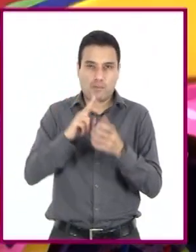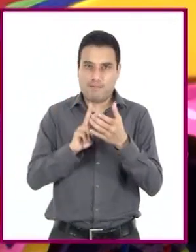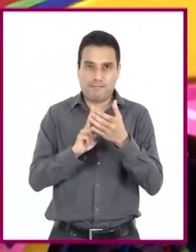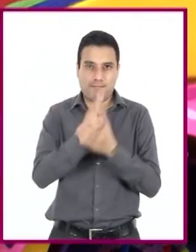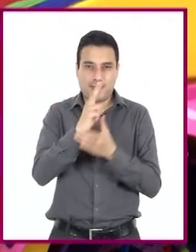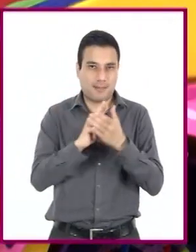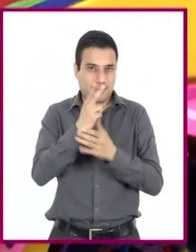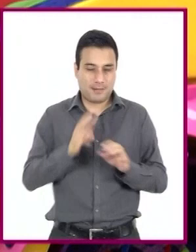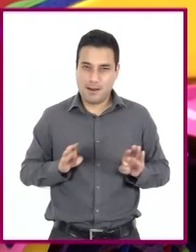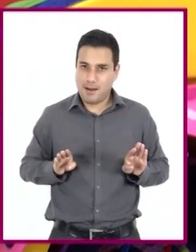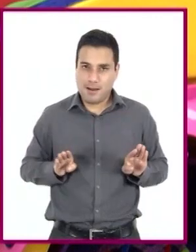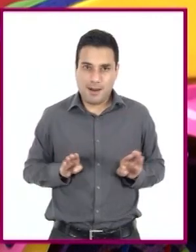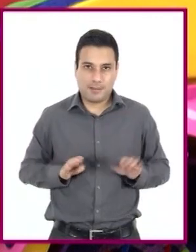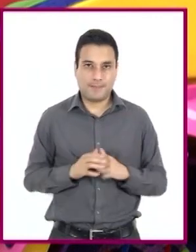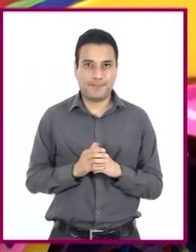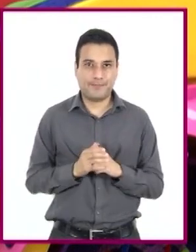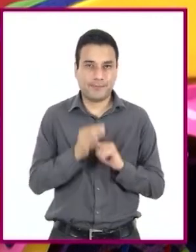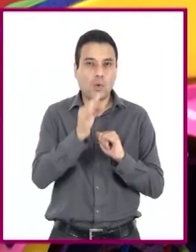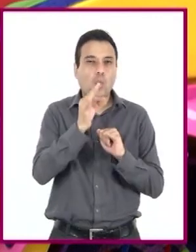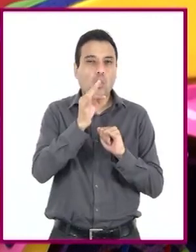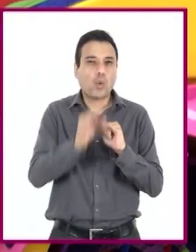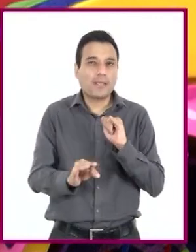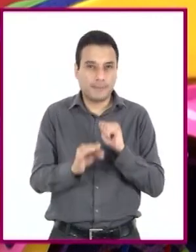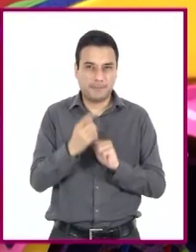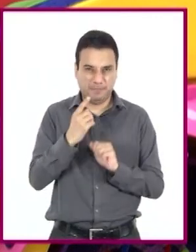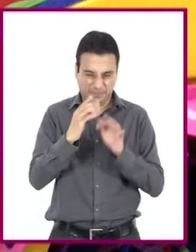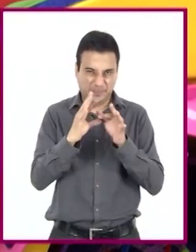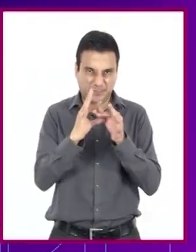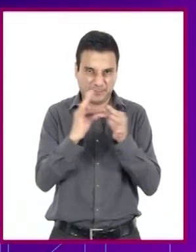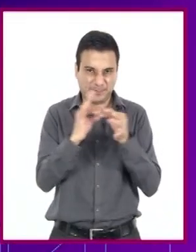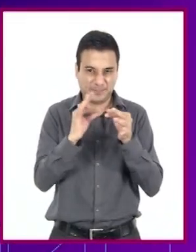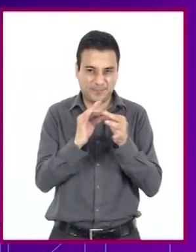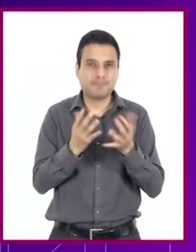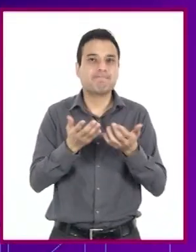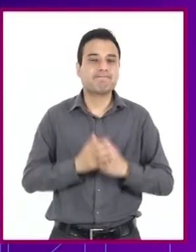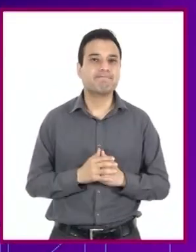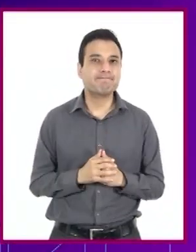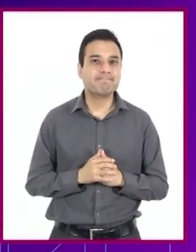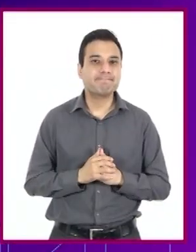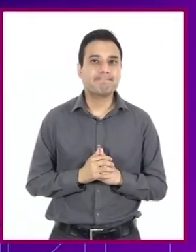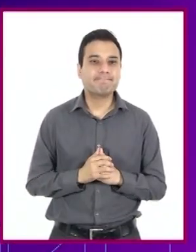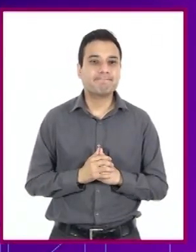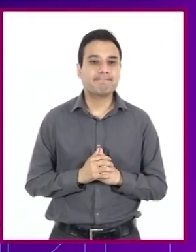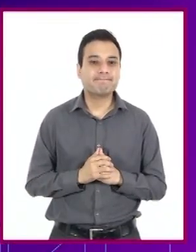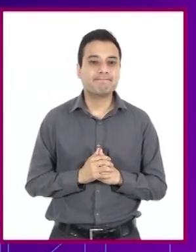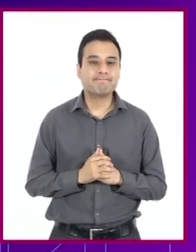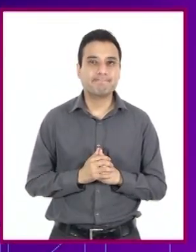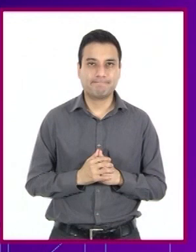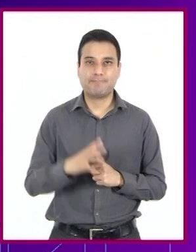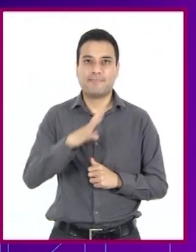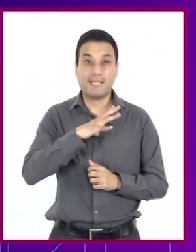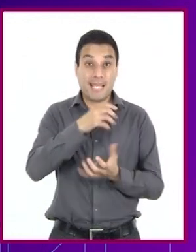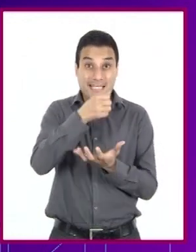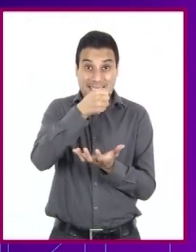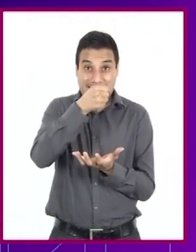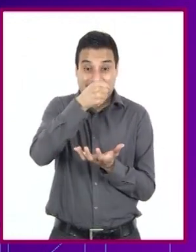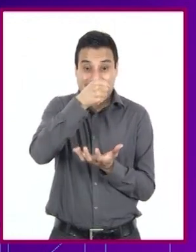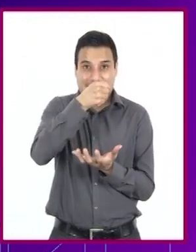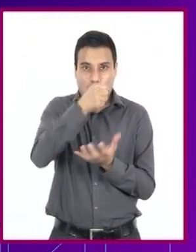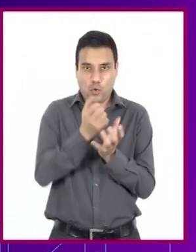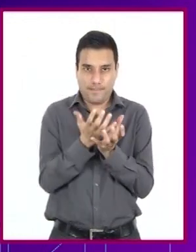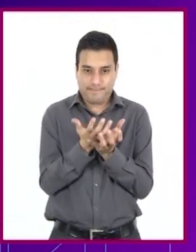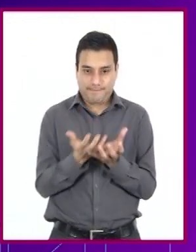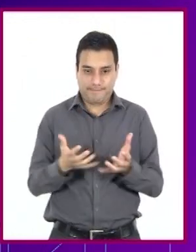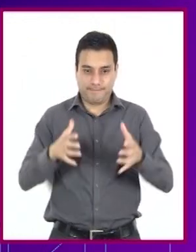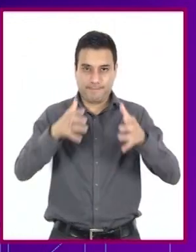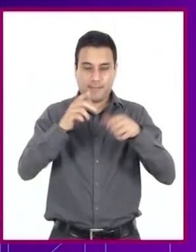vegetales. La última estructura de la que hablaremos está formado por un saco membranoso que almacena